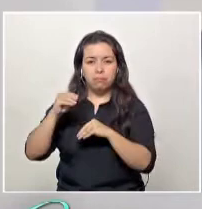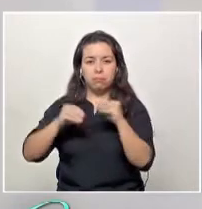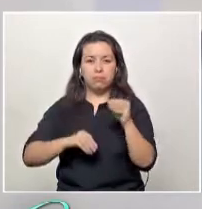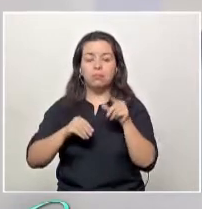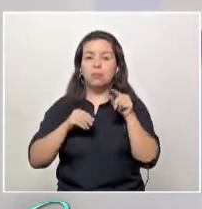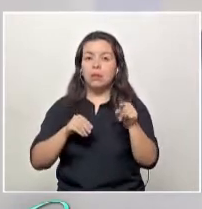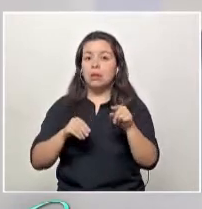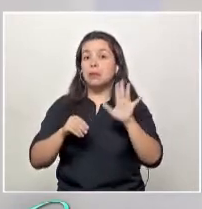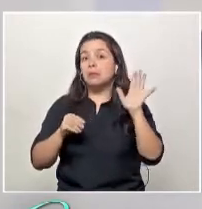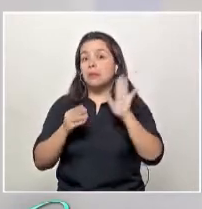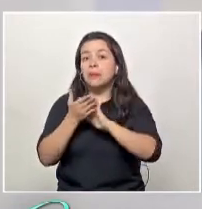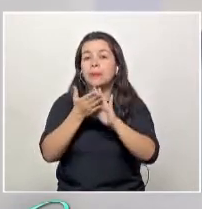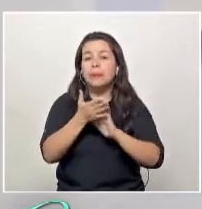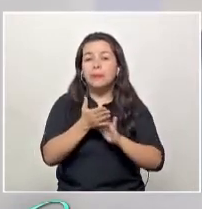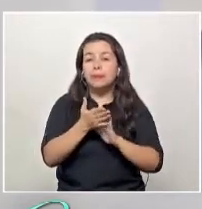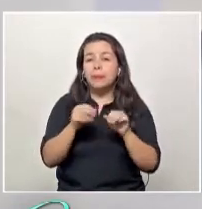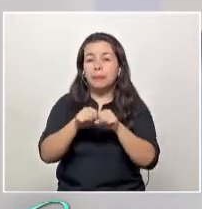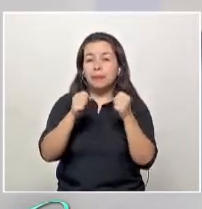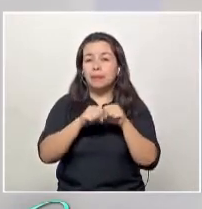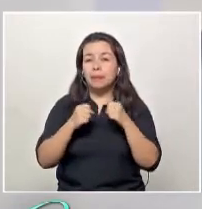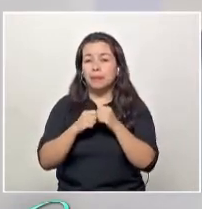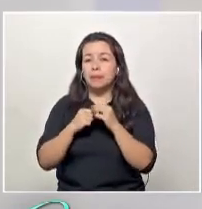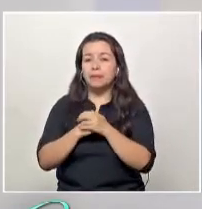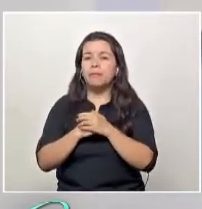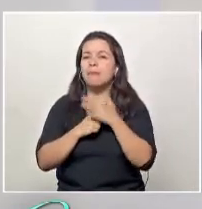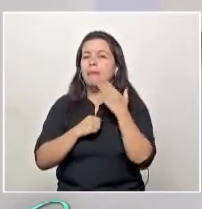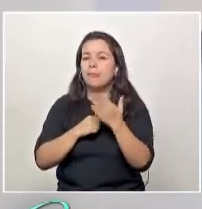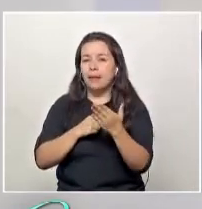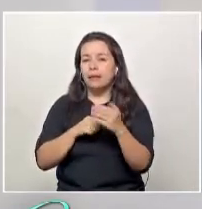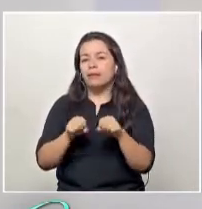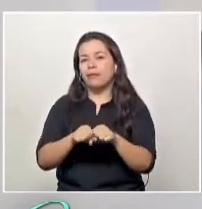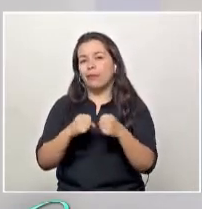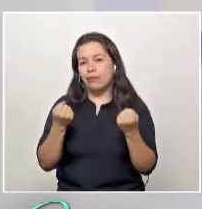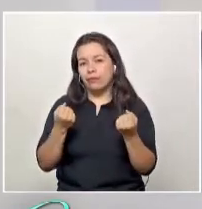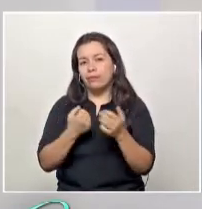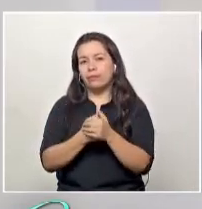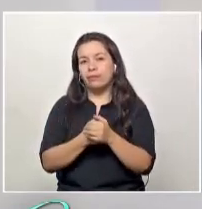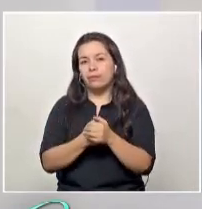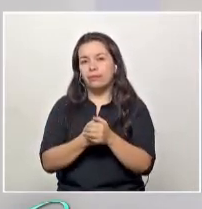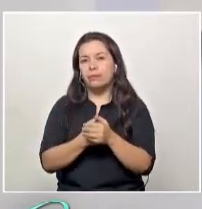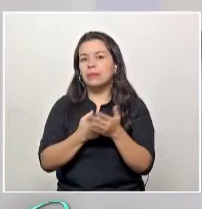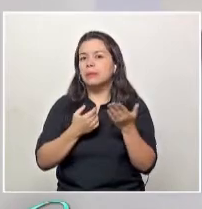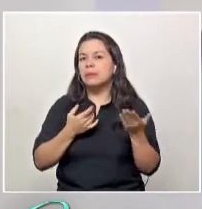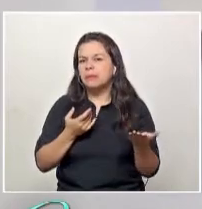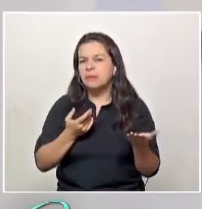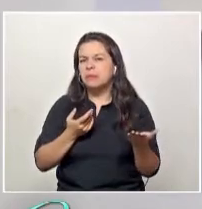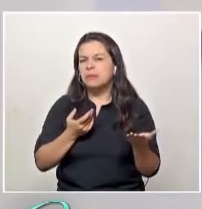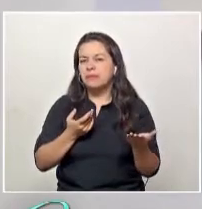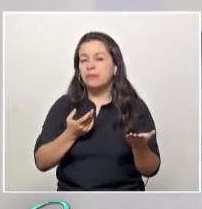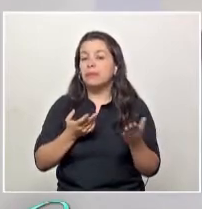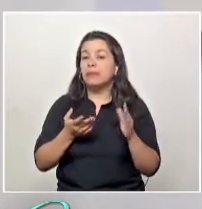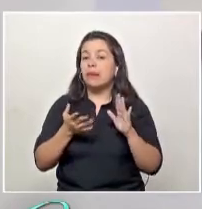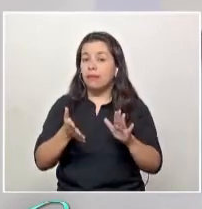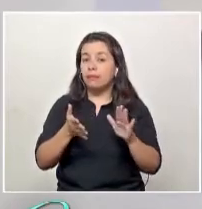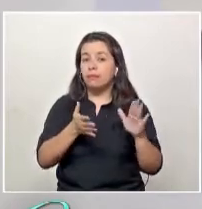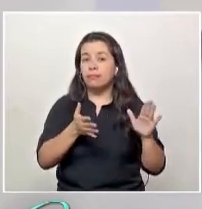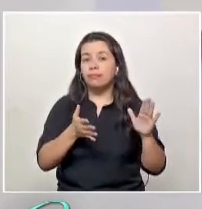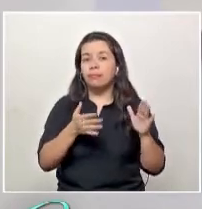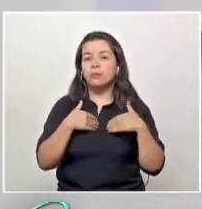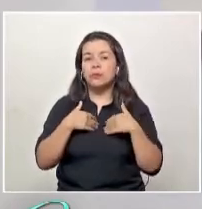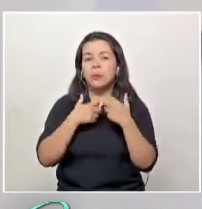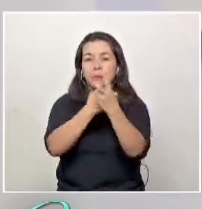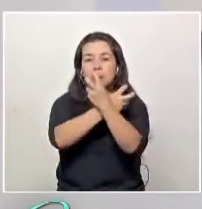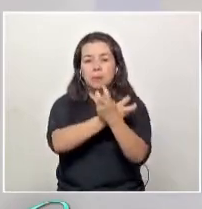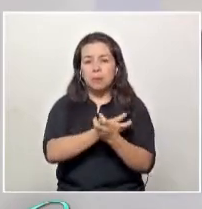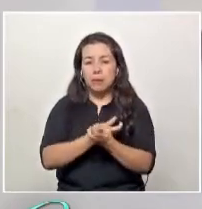ahí puede haber cualquier lesión y eso causa dolor. Entonces, en estos casos hablaba de la osteopatía,